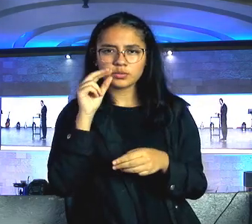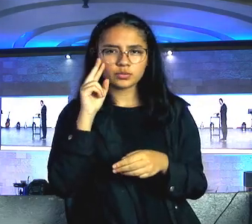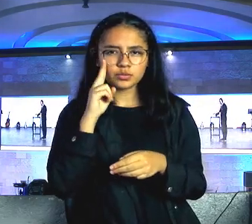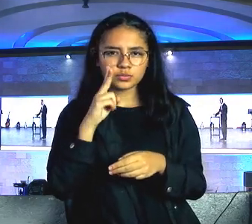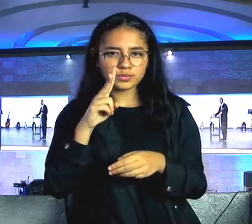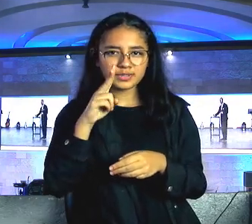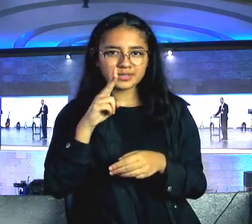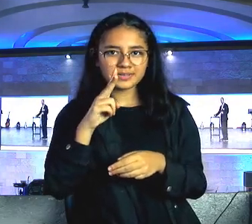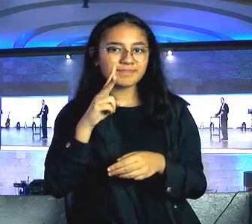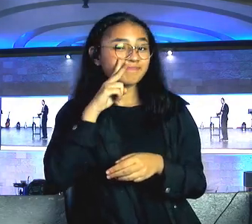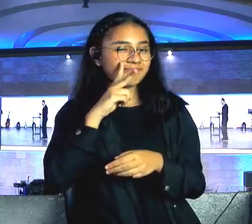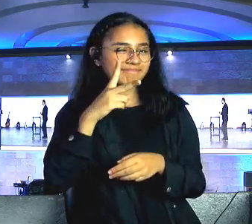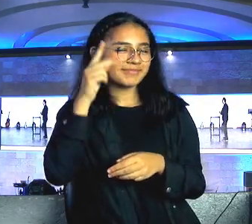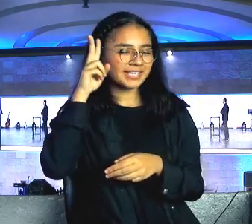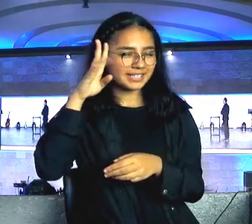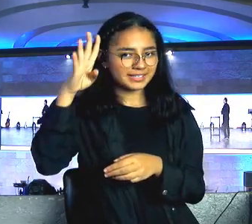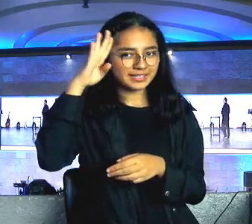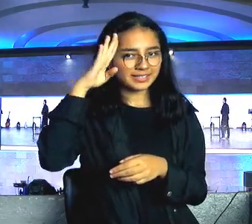Señor.